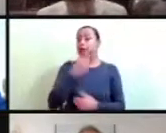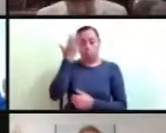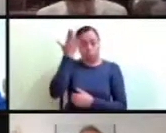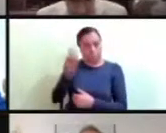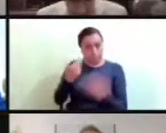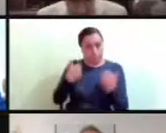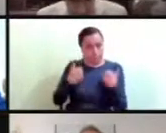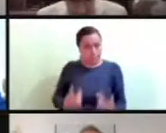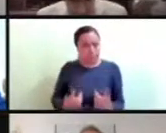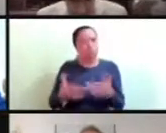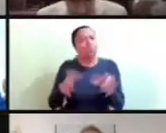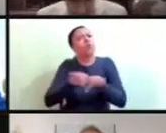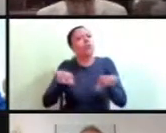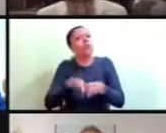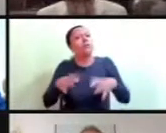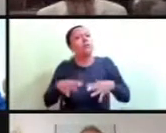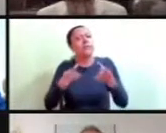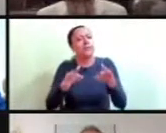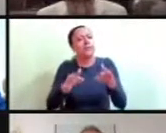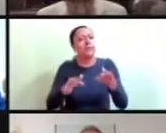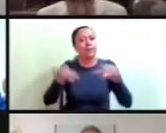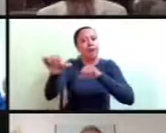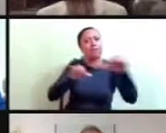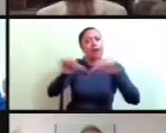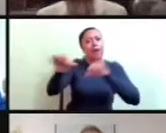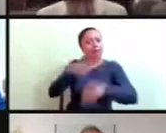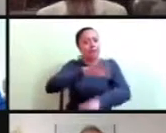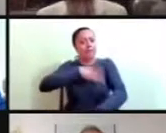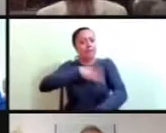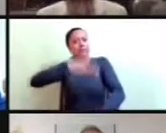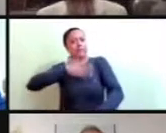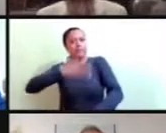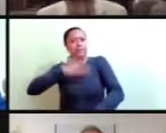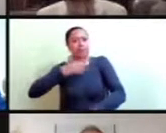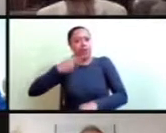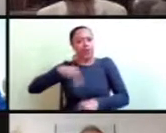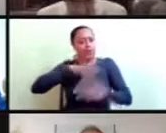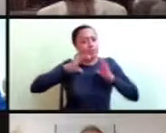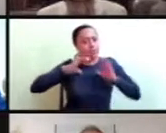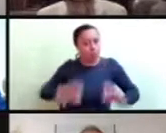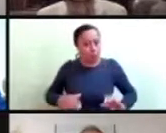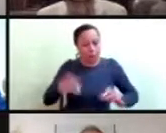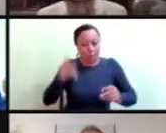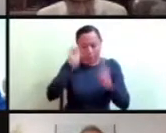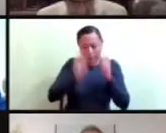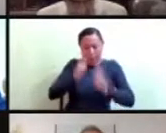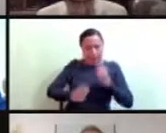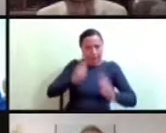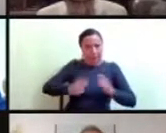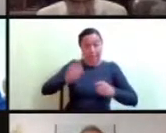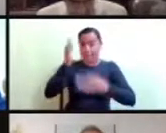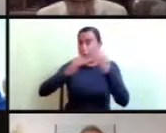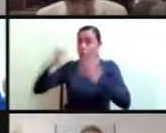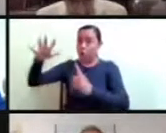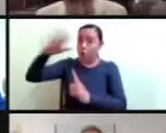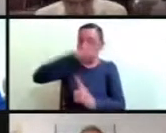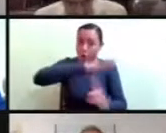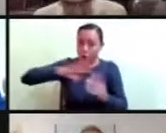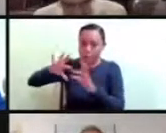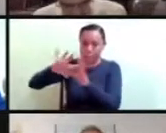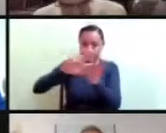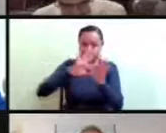el continuo intercambio sensorial de nuestro organismo con el entorno que nos rodea. La importancia que tiene el arte en el humano